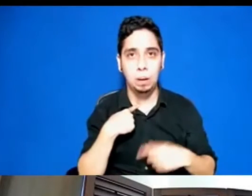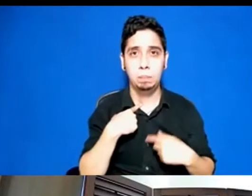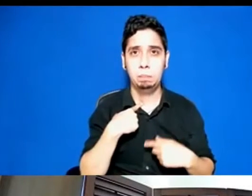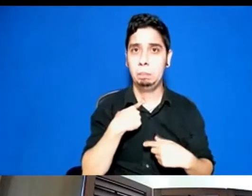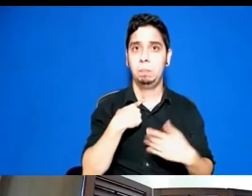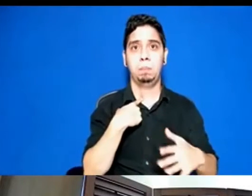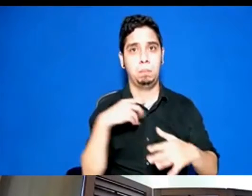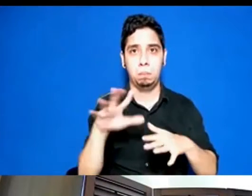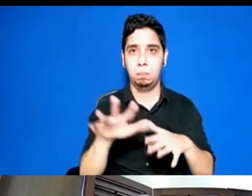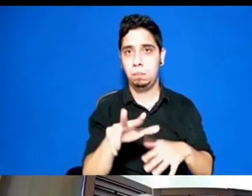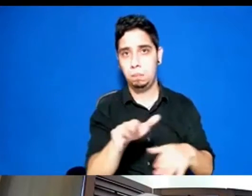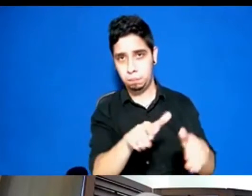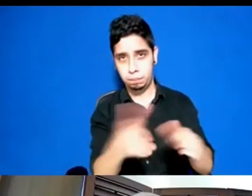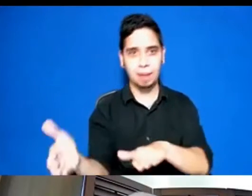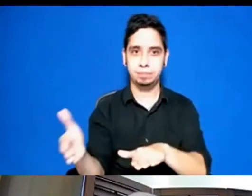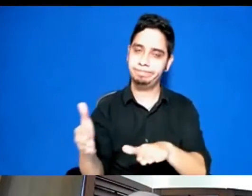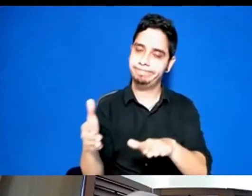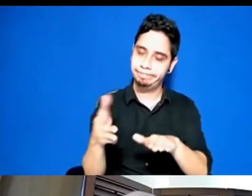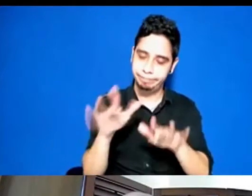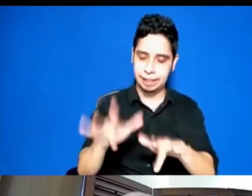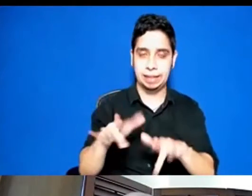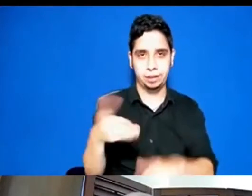reptiles, ¿verdad? Ellas, oye,